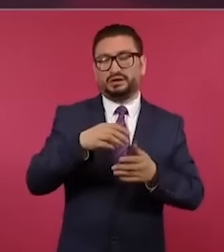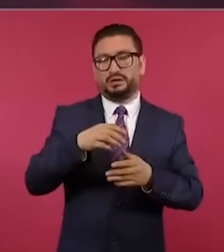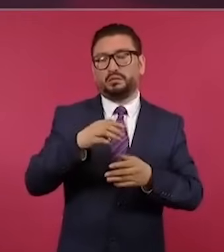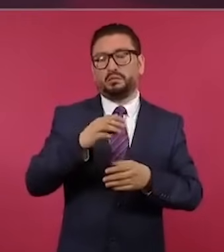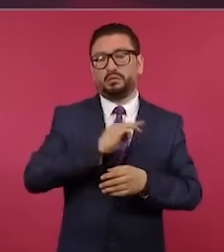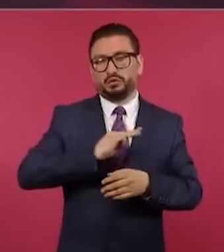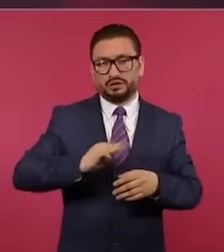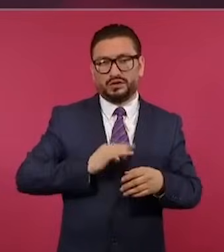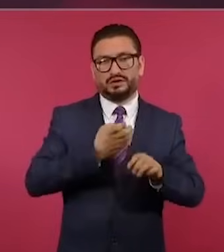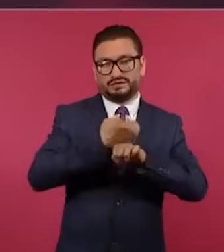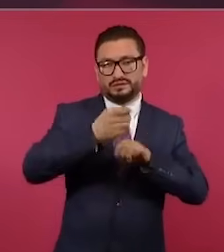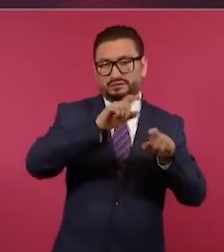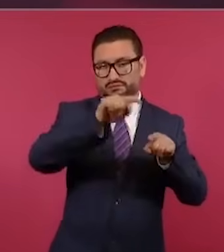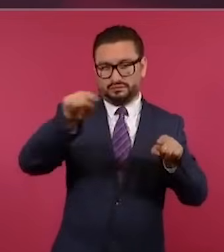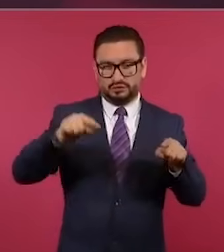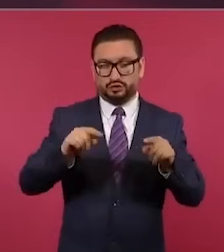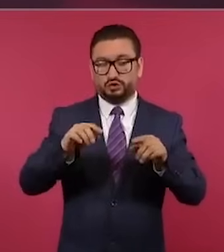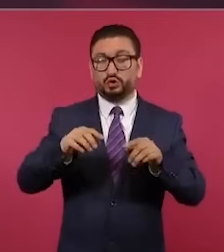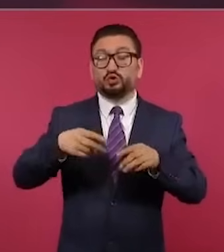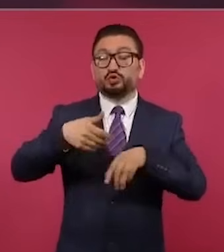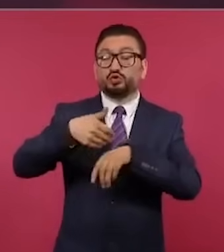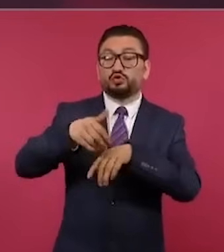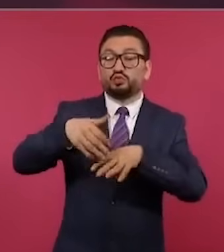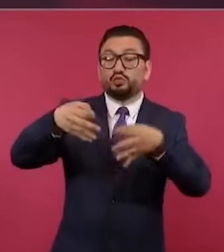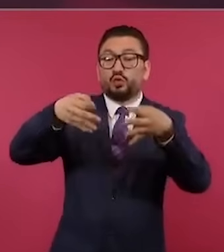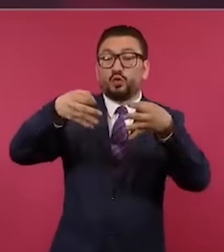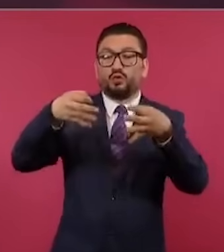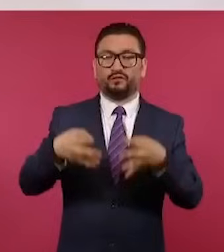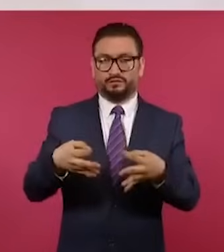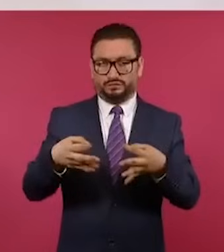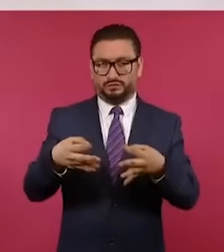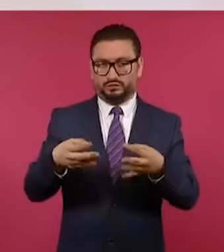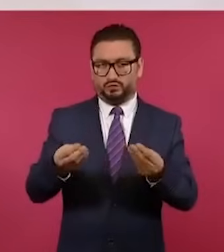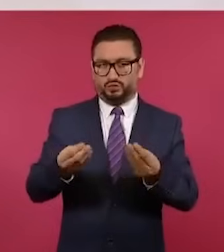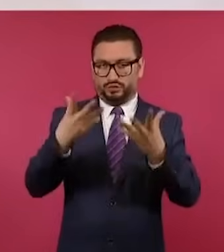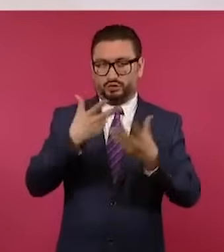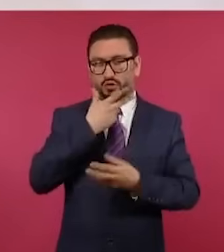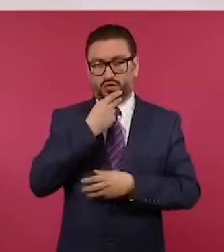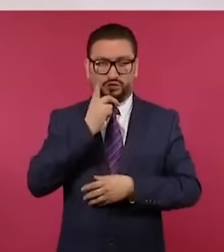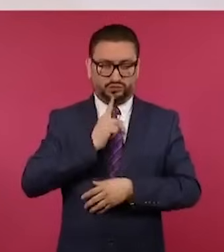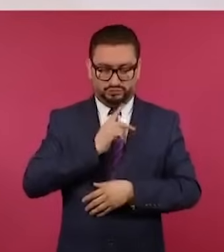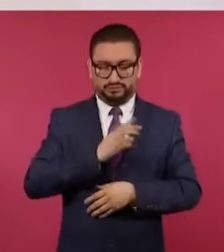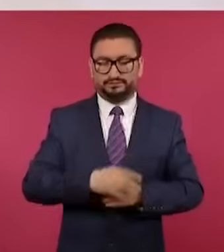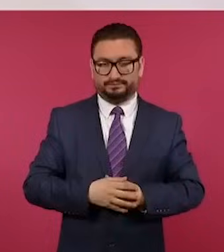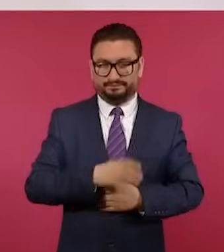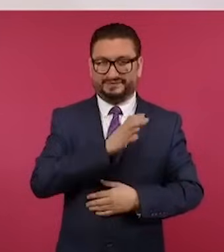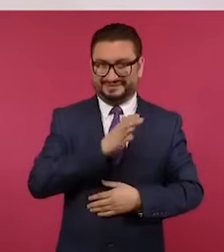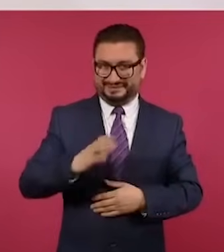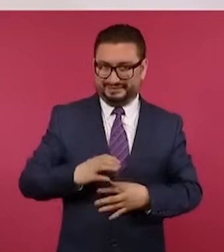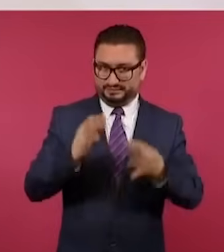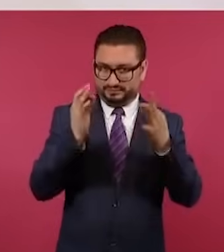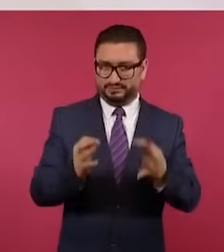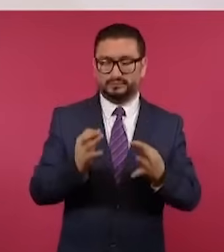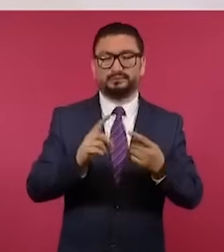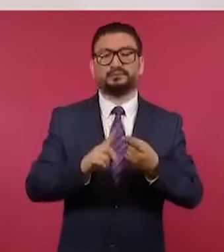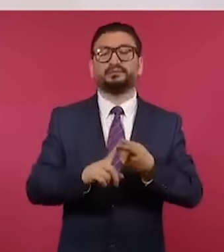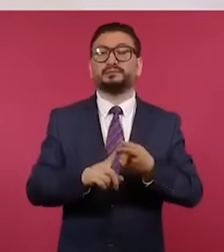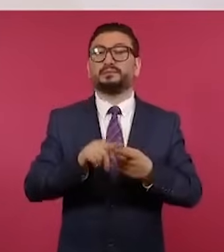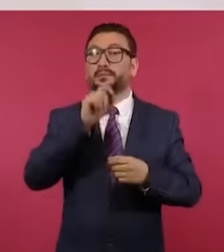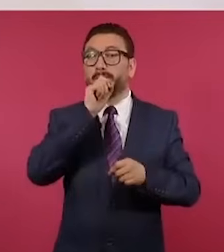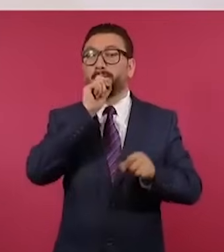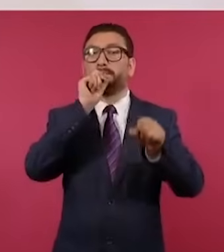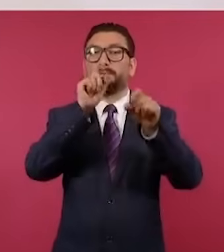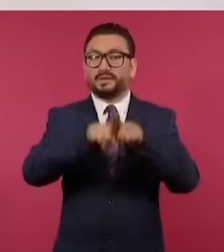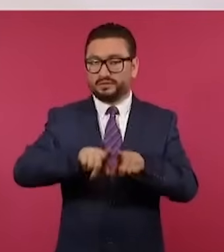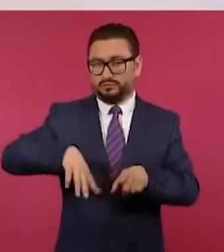Esto es el número oficial de candidatas y candidatos. También, como